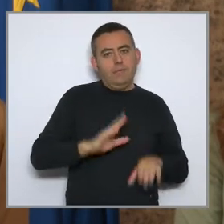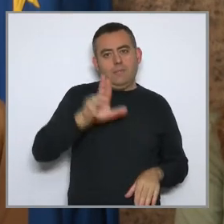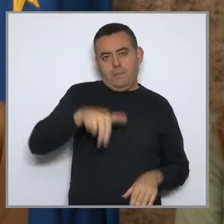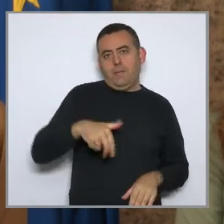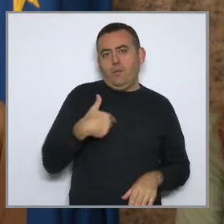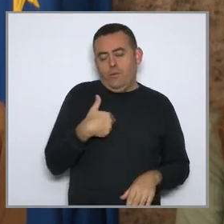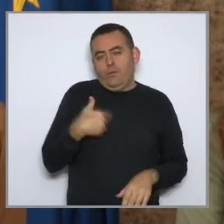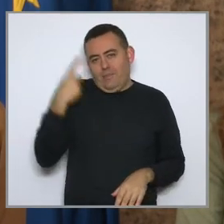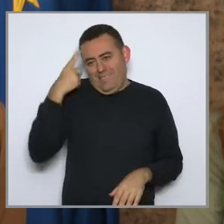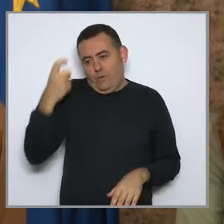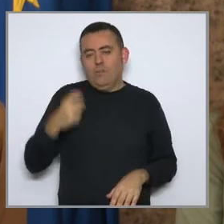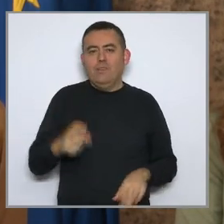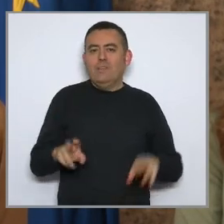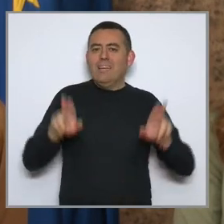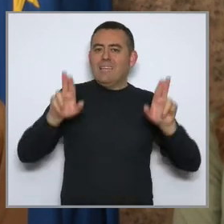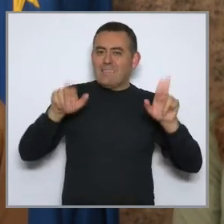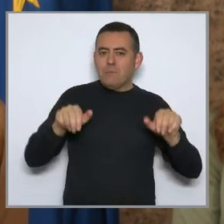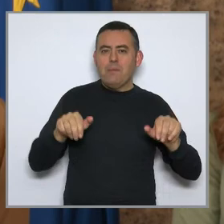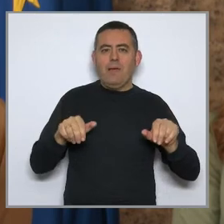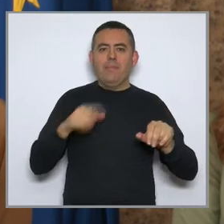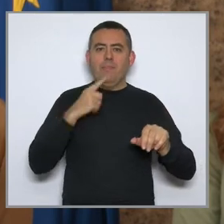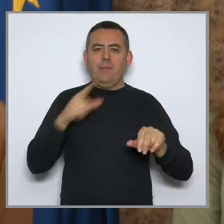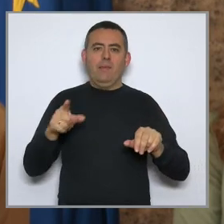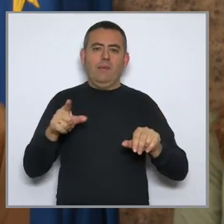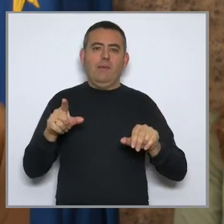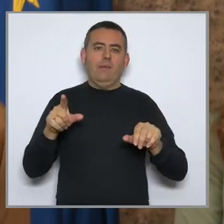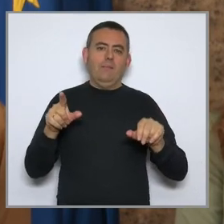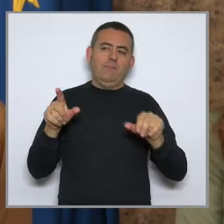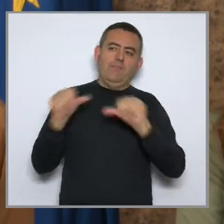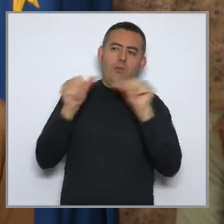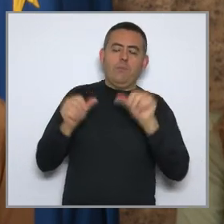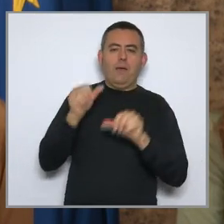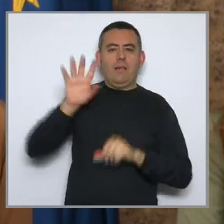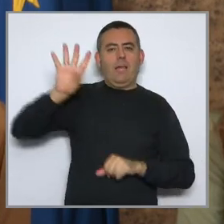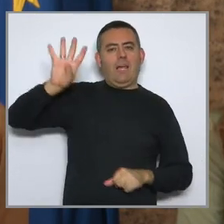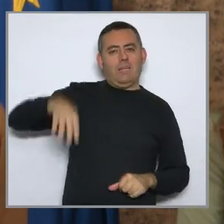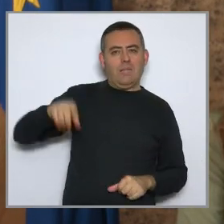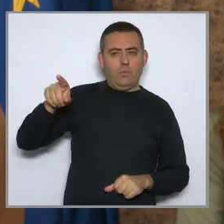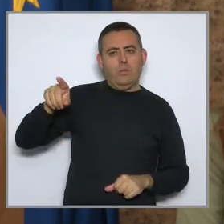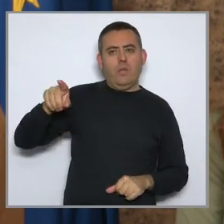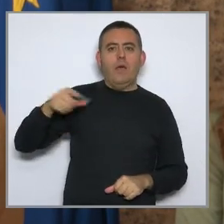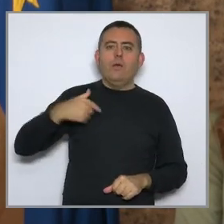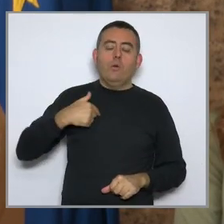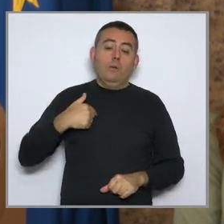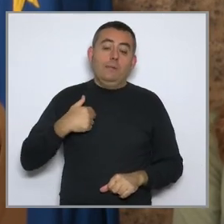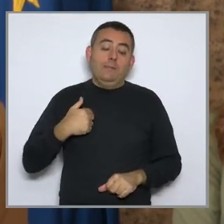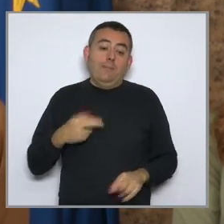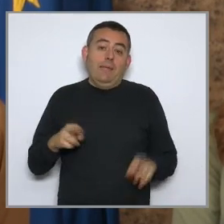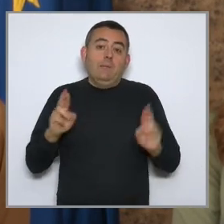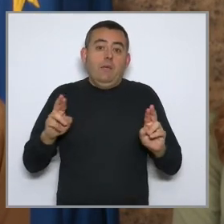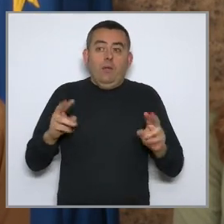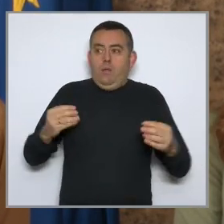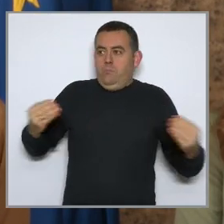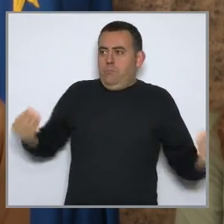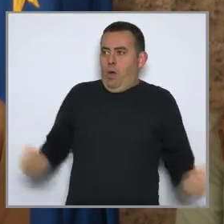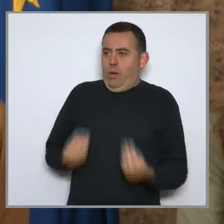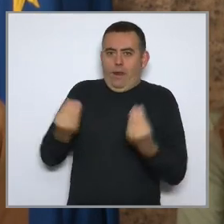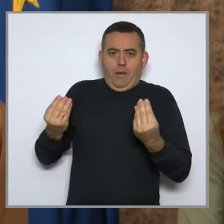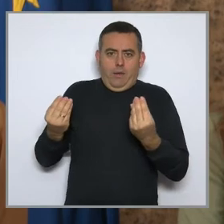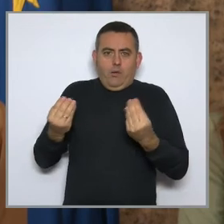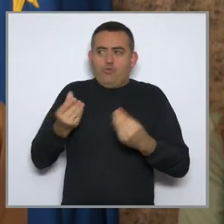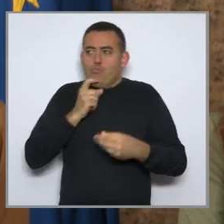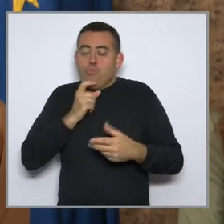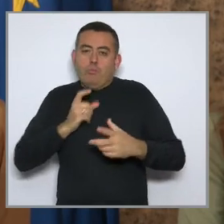se superara esta situación de confrontación en Cataluña, por supuesto, y que hay que hacer todo lo posible para buscar todo el espacio de acuerdo, de